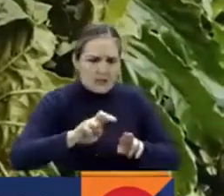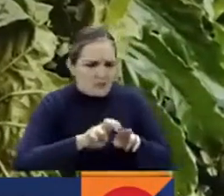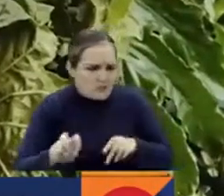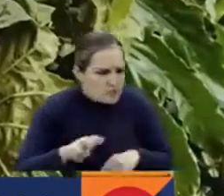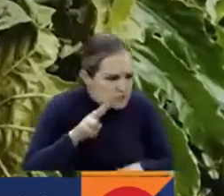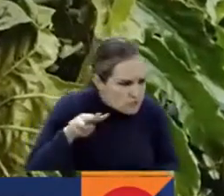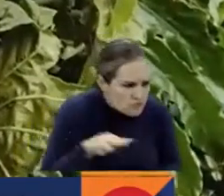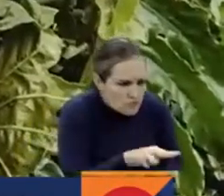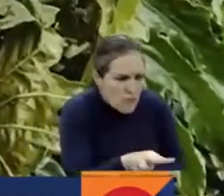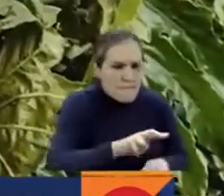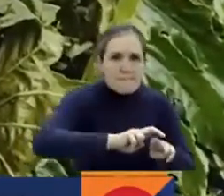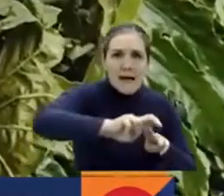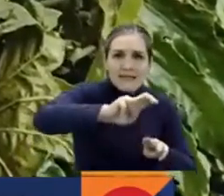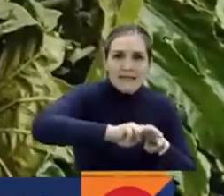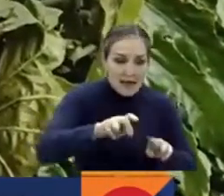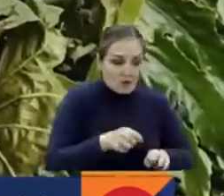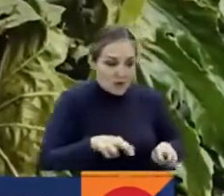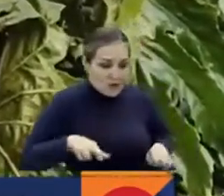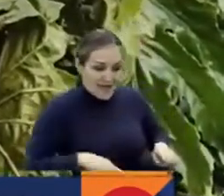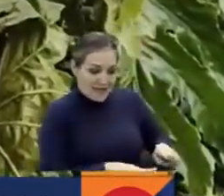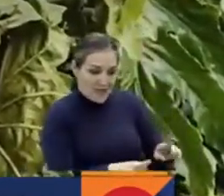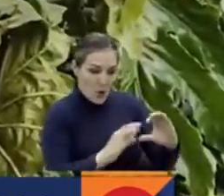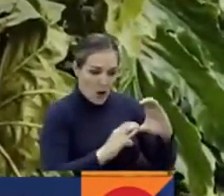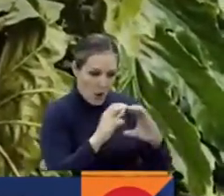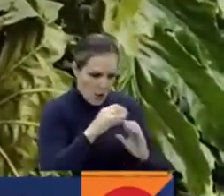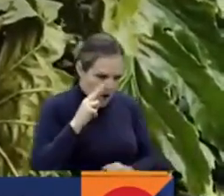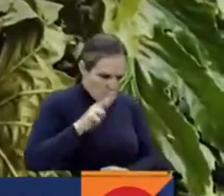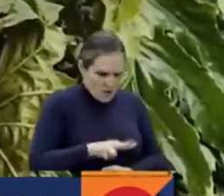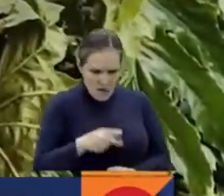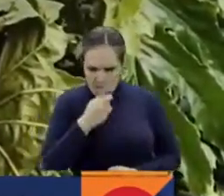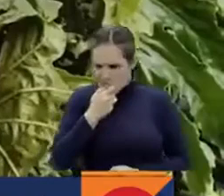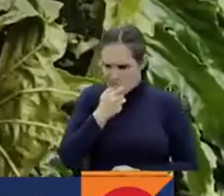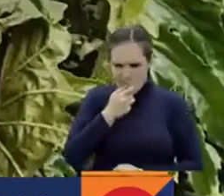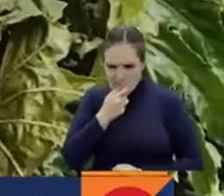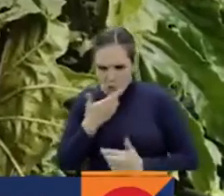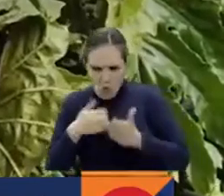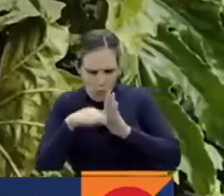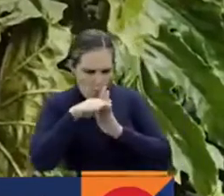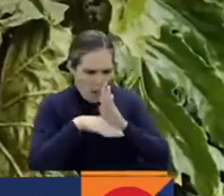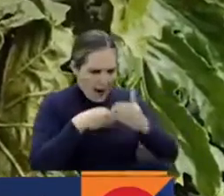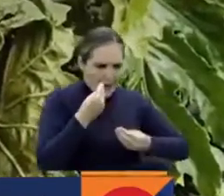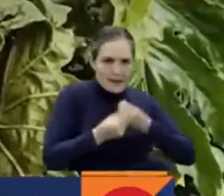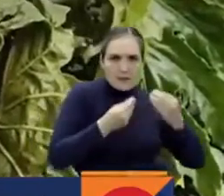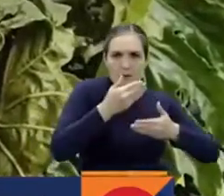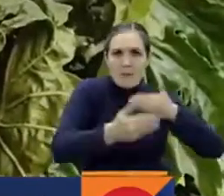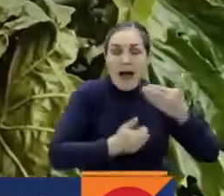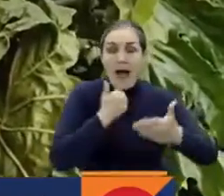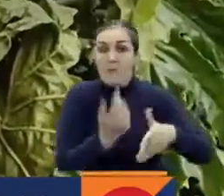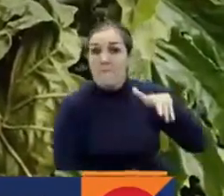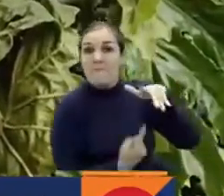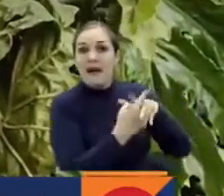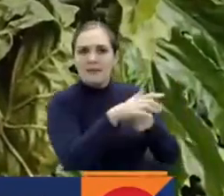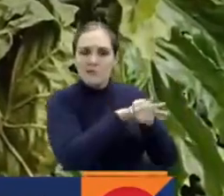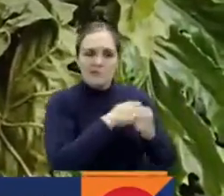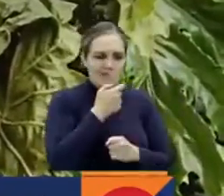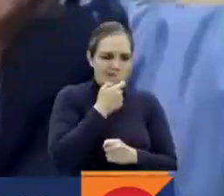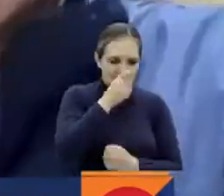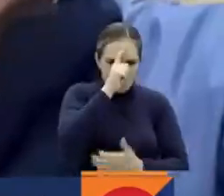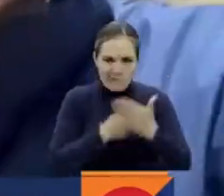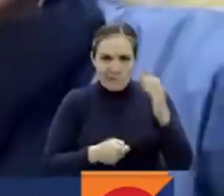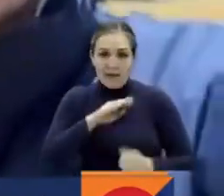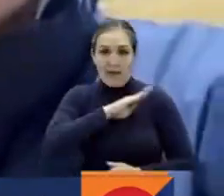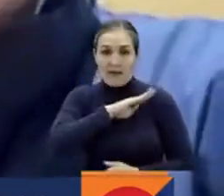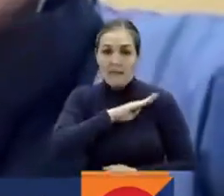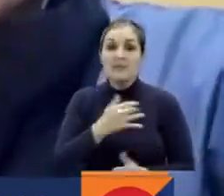de Manizales, por donde pasa el río Cauca, revisando los protocolos por si se presentara una eventual emergencia en ese sector.